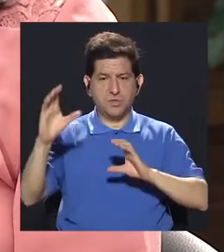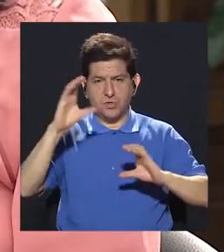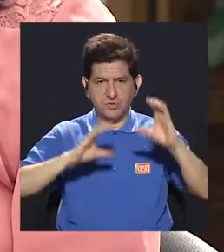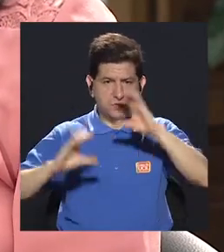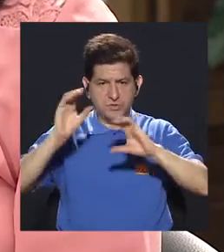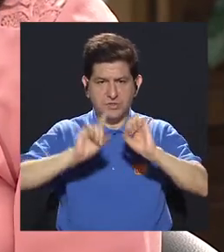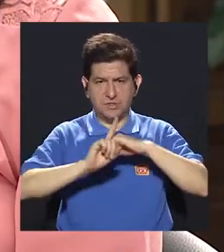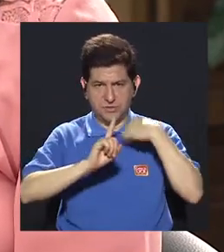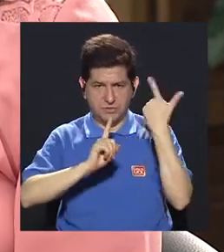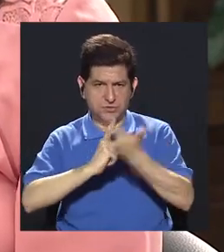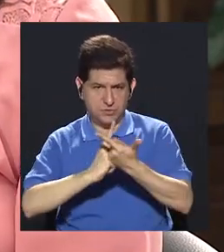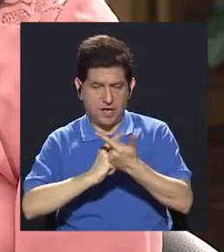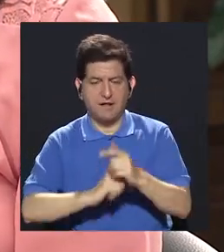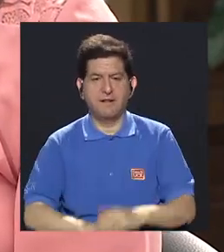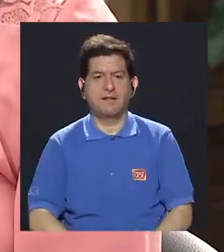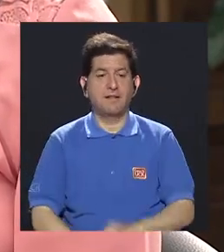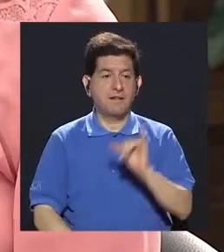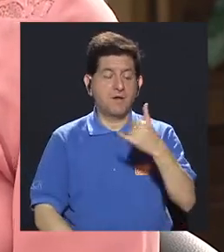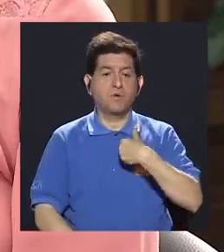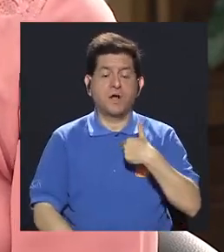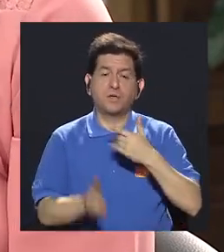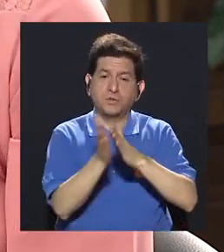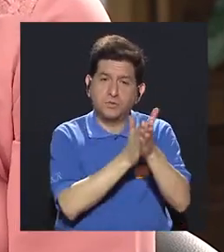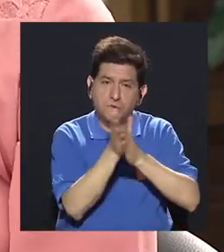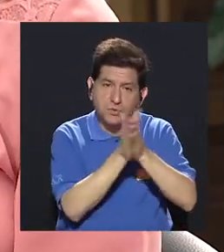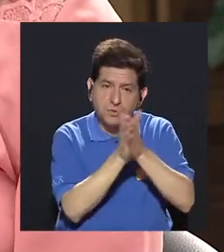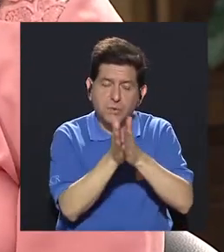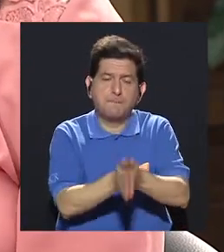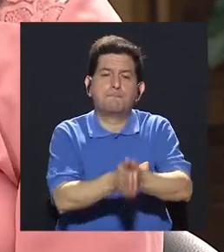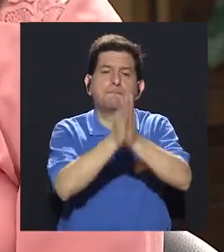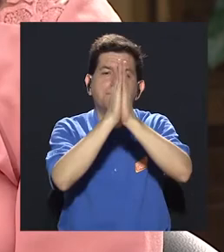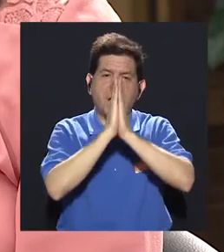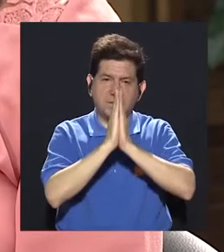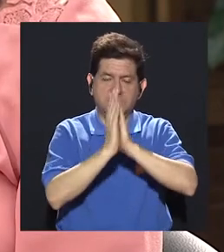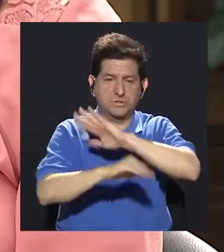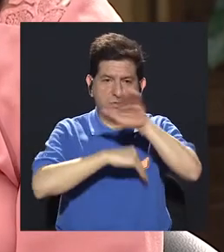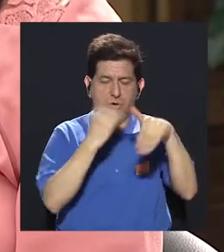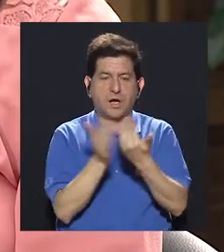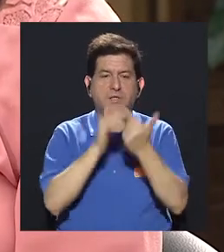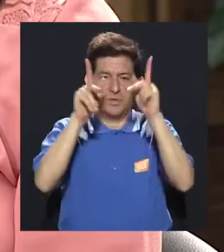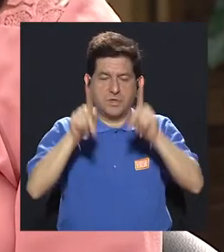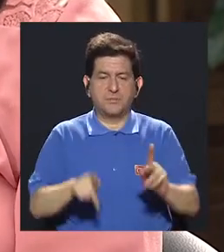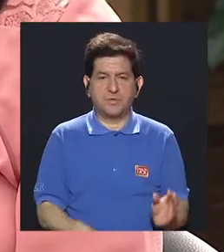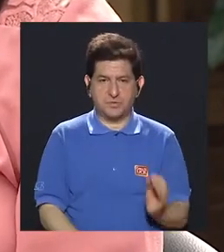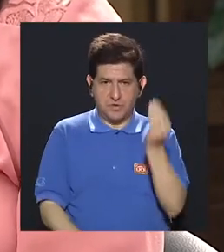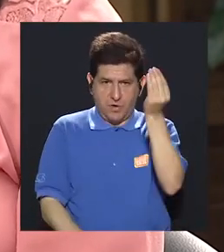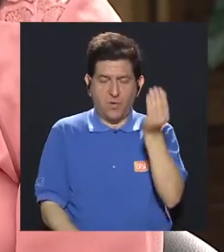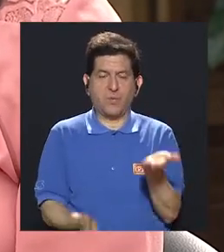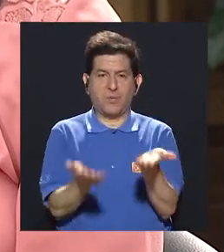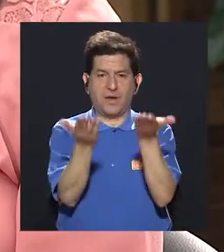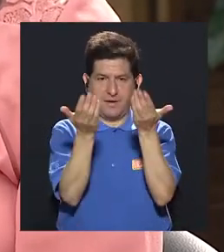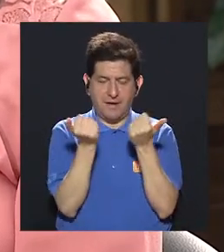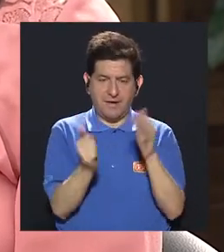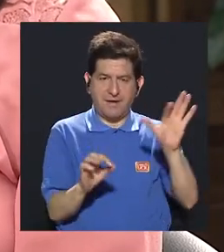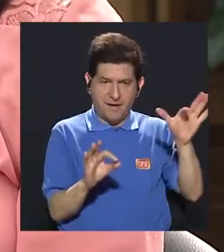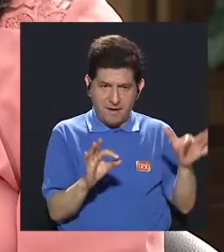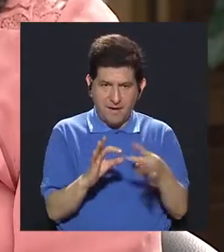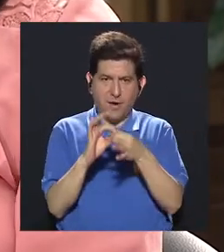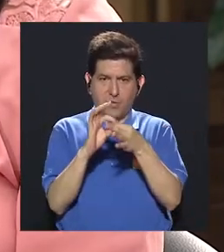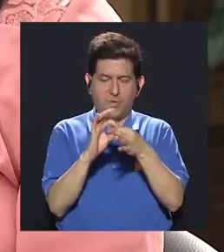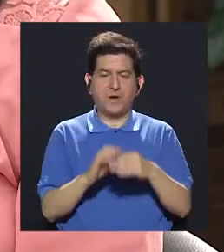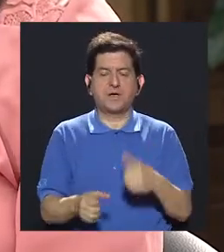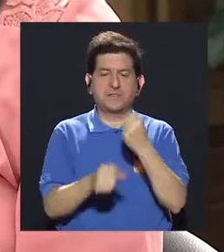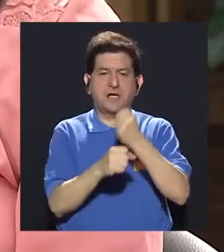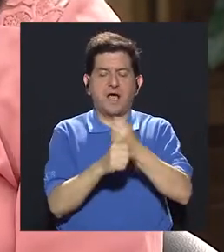de ciencias sociales. Entonces, pues también me gustaría aprovechar para hacer un llamado, ¿verdad?, a cualquier joven que quiera